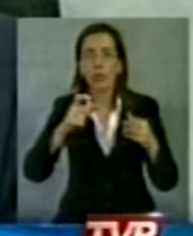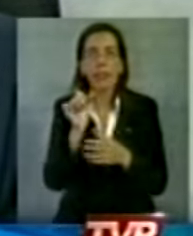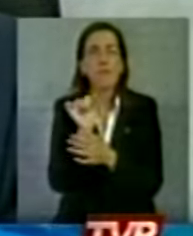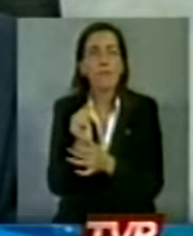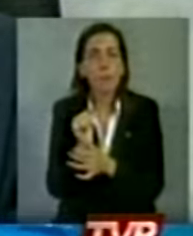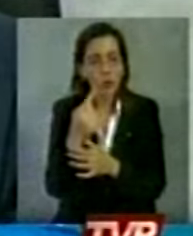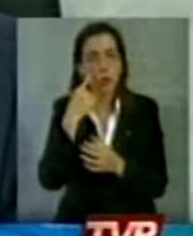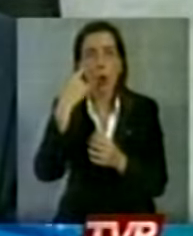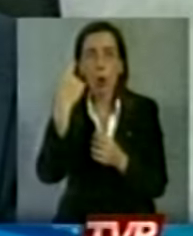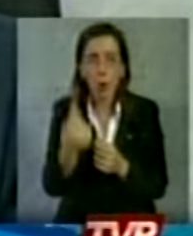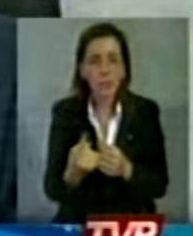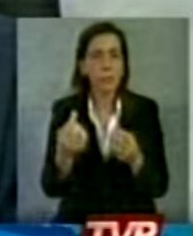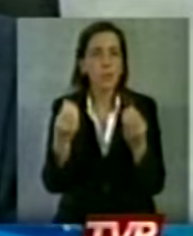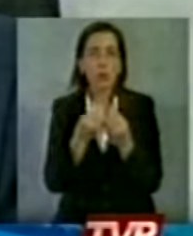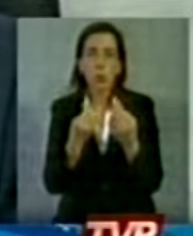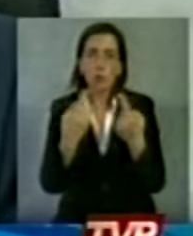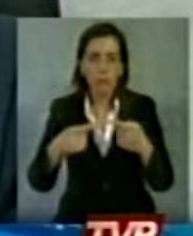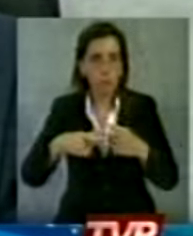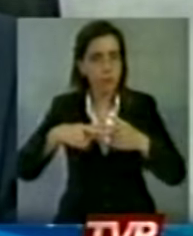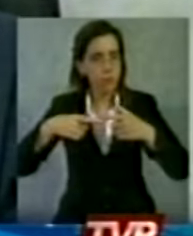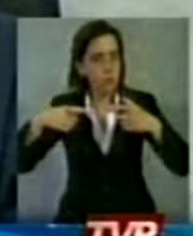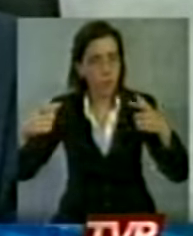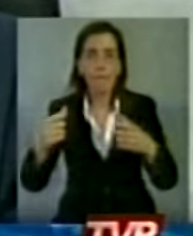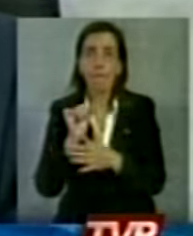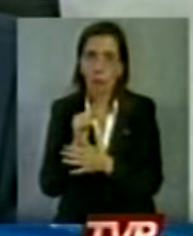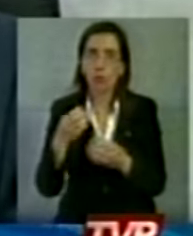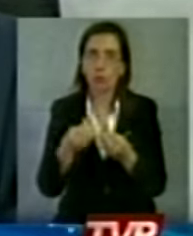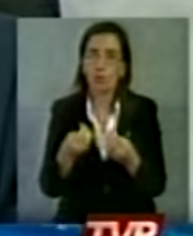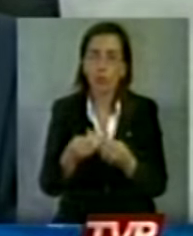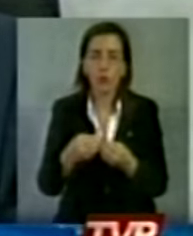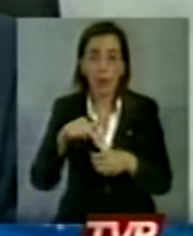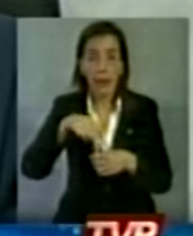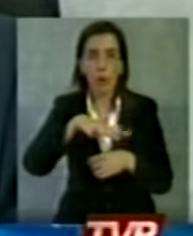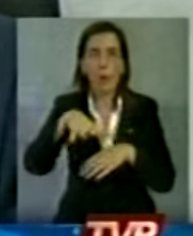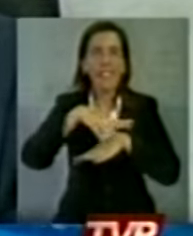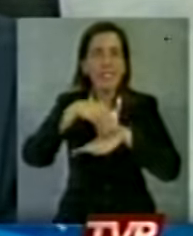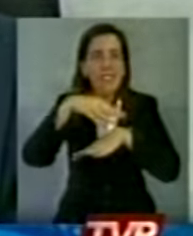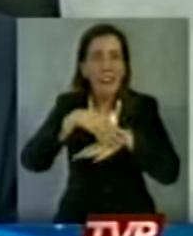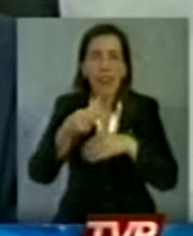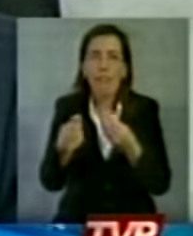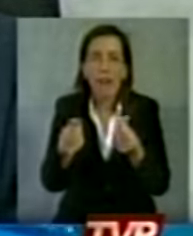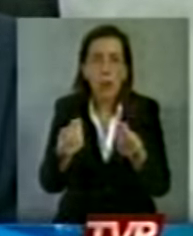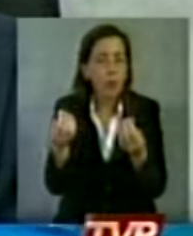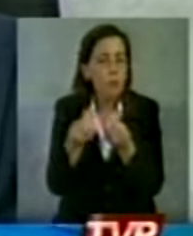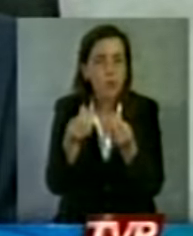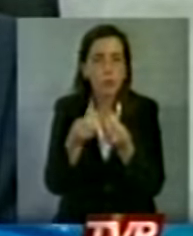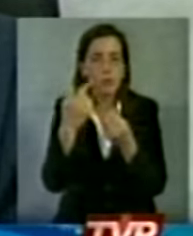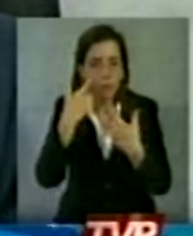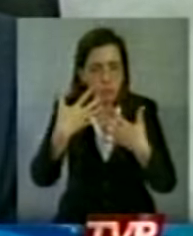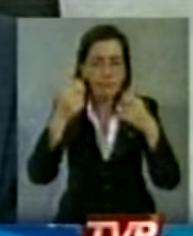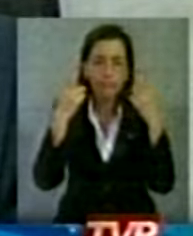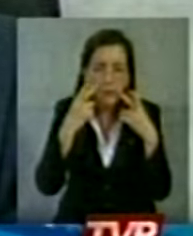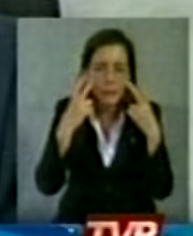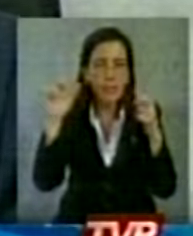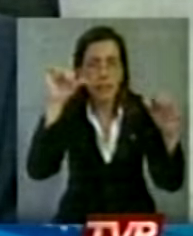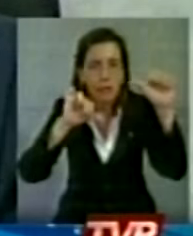conocimiento sustentable y creciente. Tucumán ha desarrollado un suelo firme y riguroso, producto del hallazgo y la